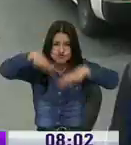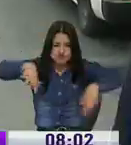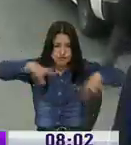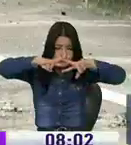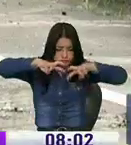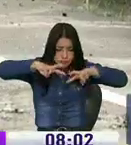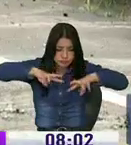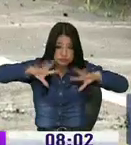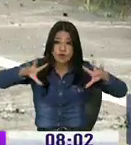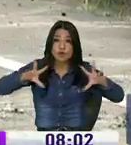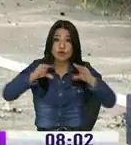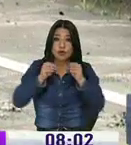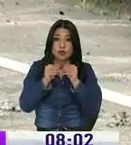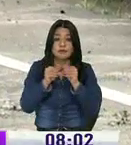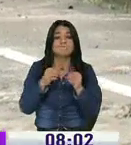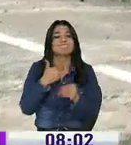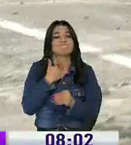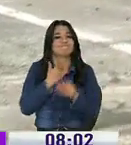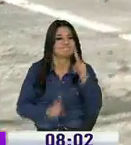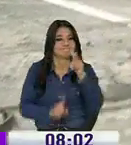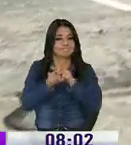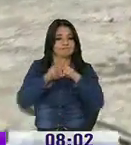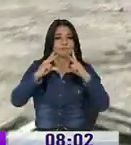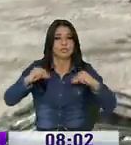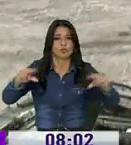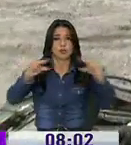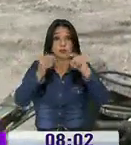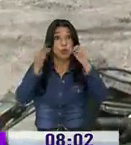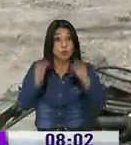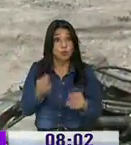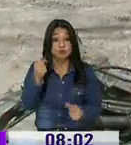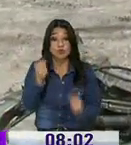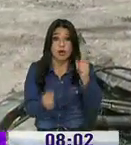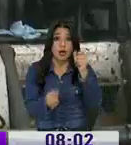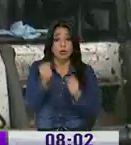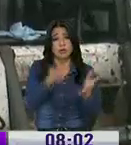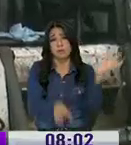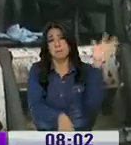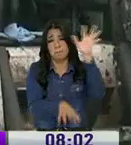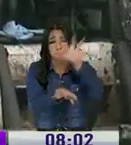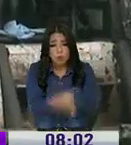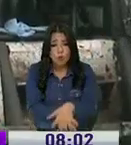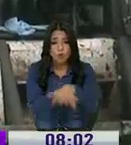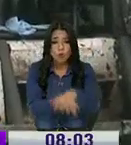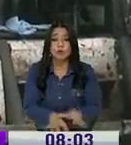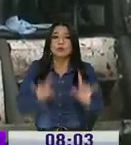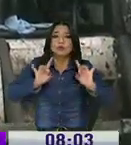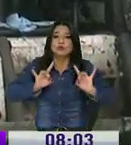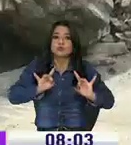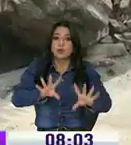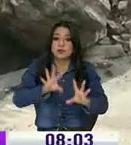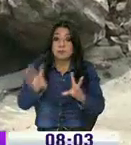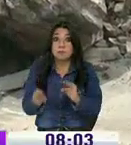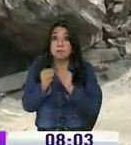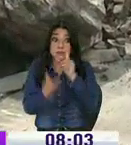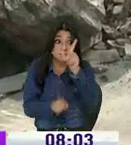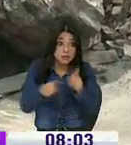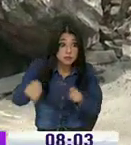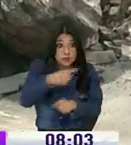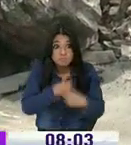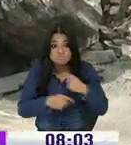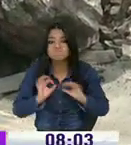parte superior. Un evento natural que sorprendió a los ocupantes de la Simón Bolívar, donde ventajosamente no hubo más personas